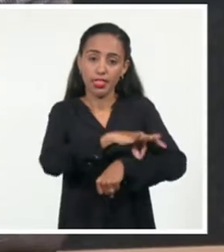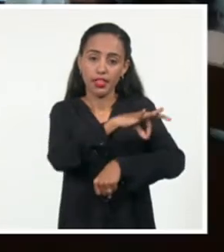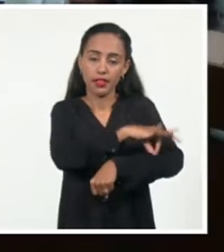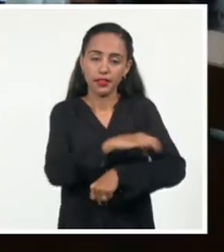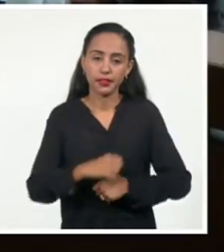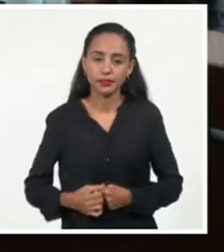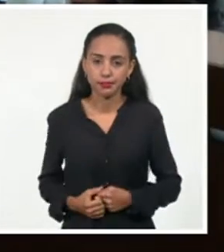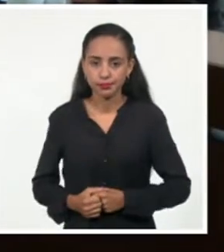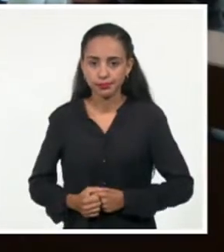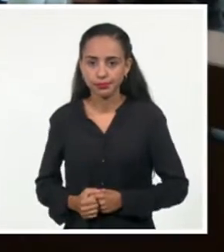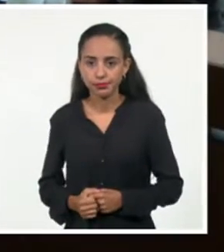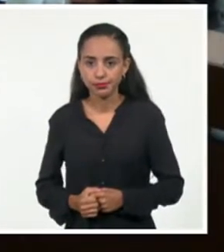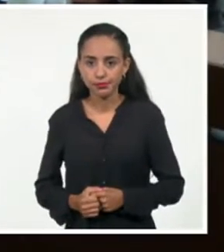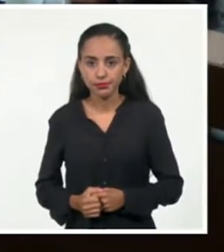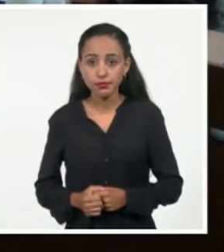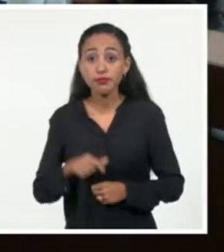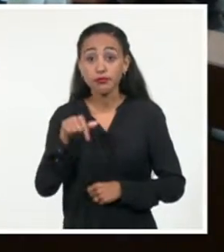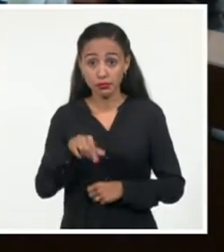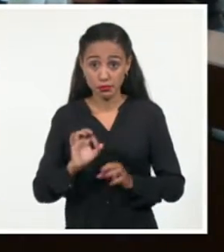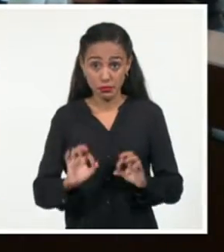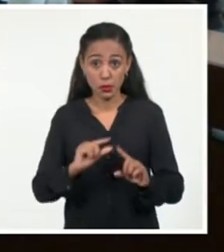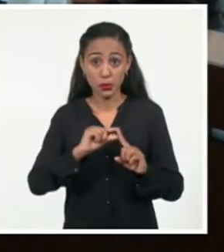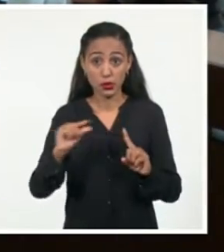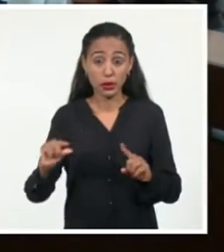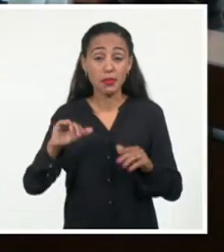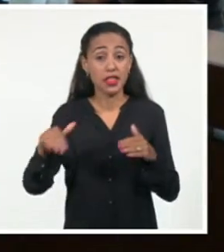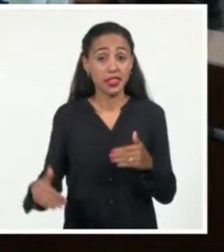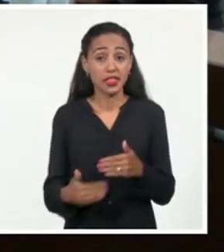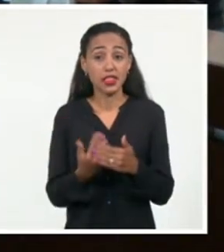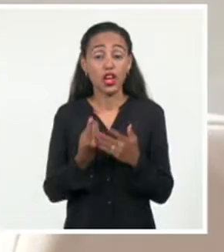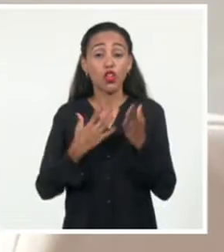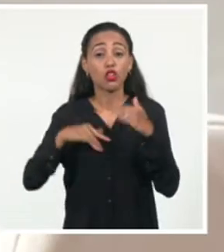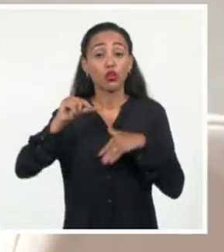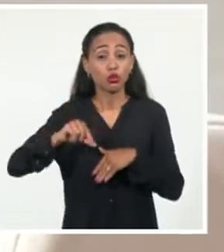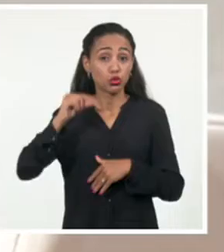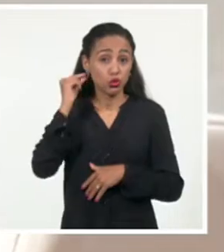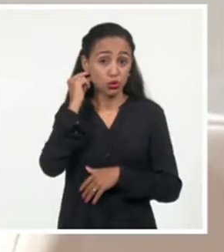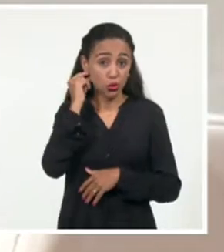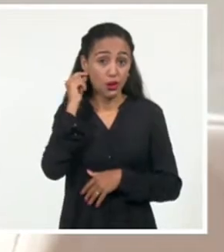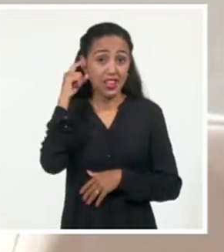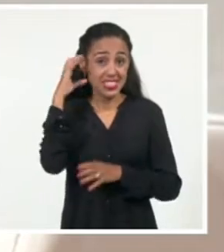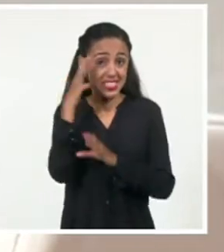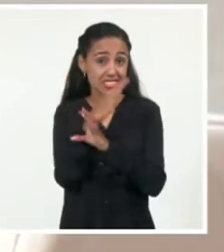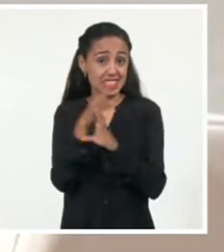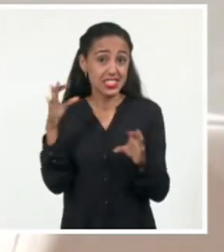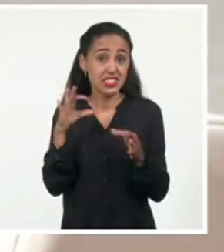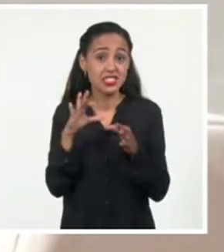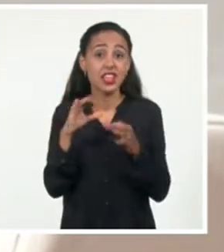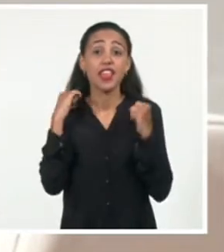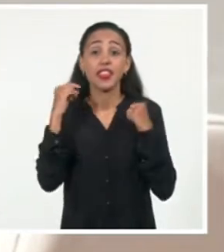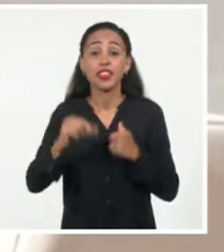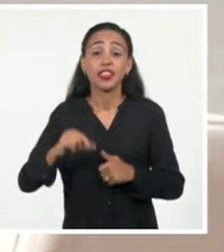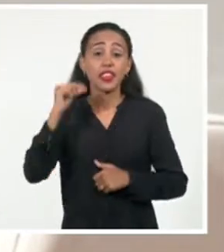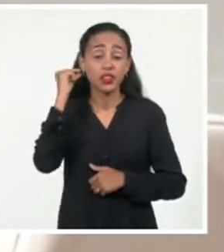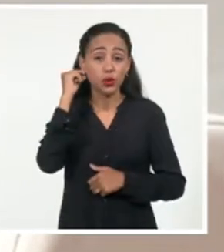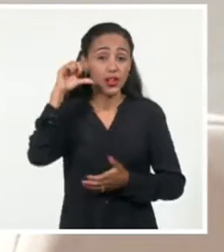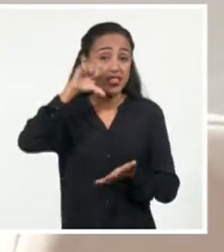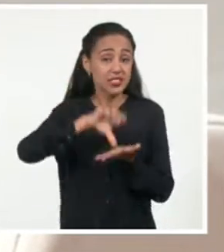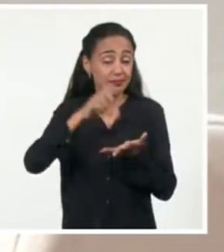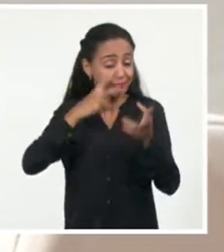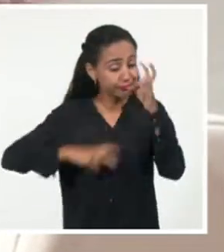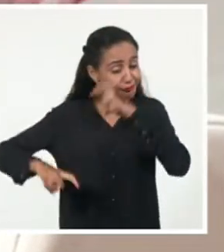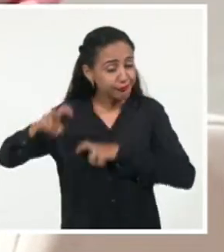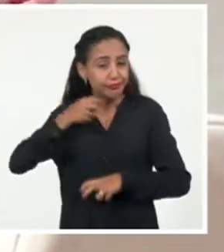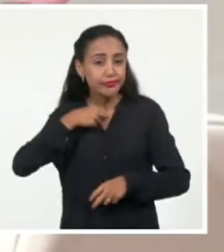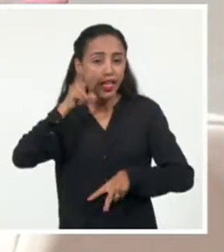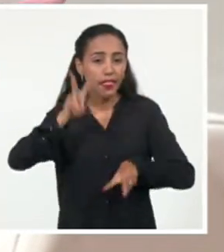dengue. A propósito del tema, durante la jornada, la doctora en Ciencias Guadalupe Guzmán, directora del Centro de Investigación, Diagnóstico